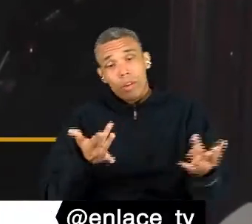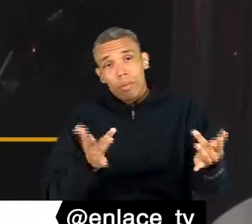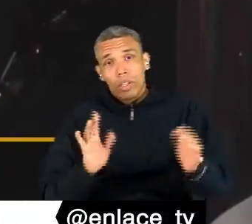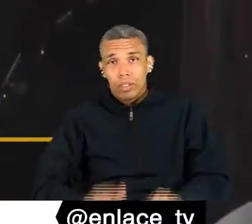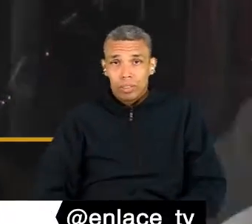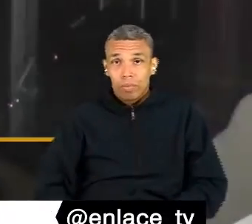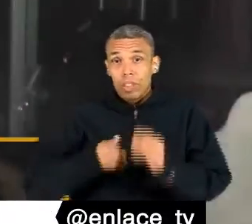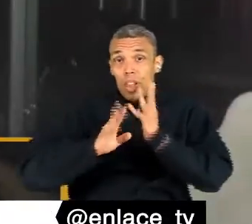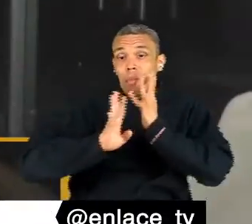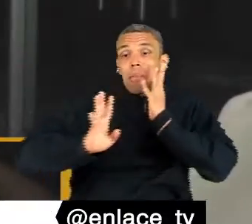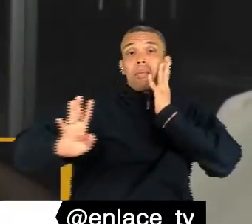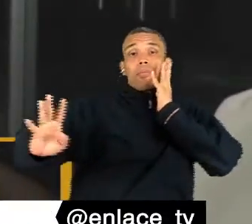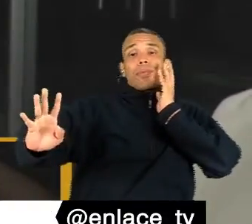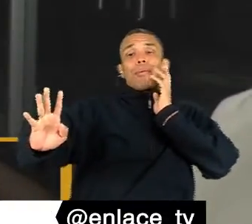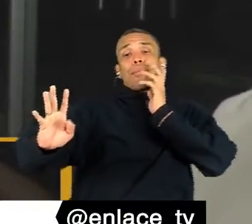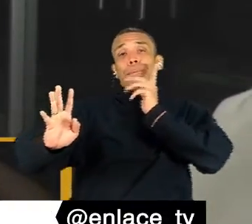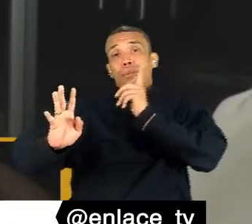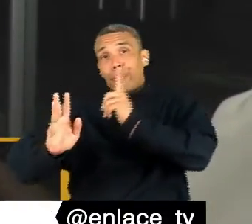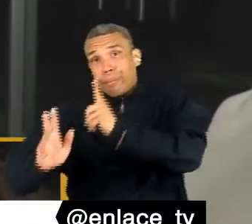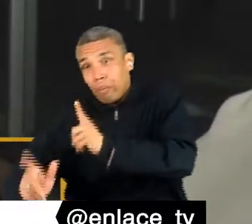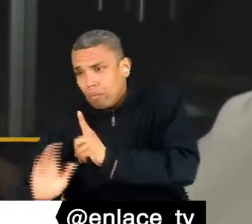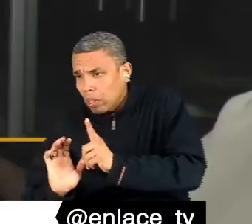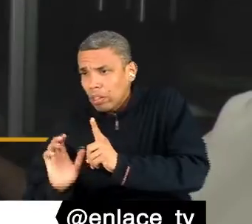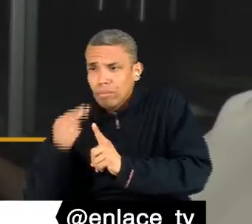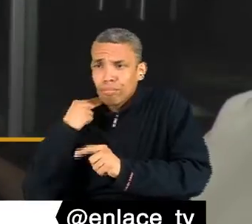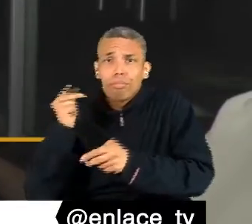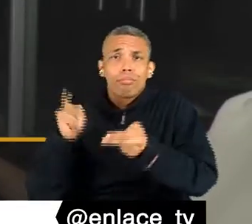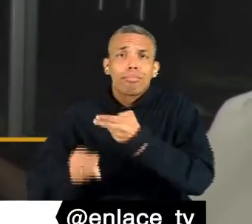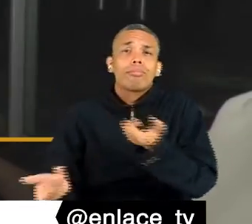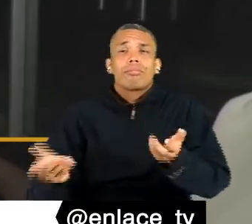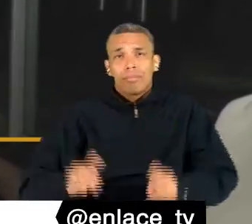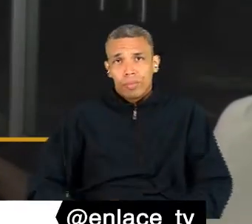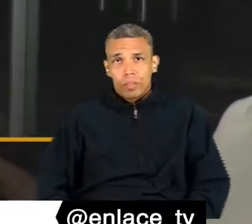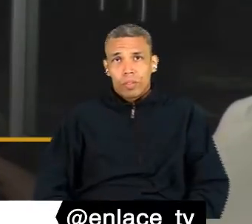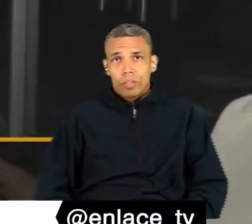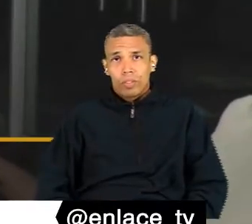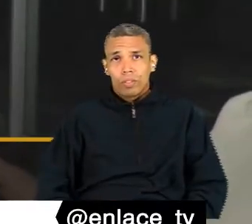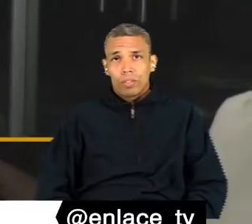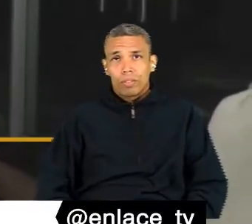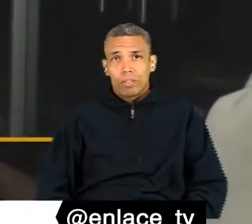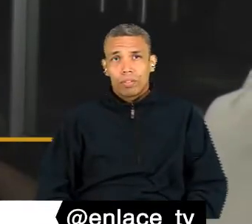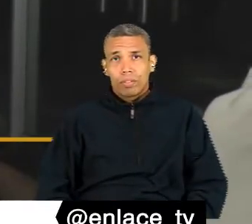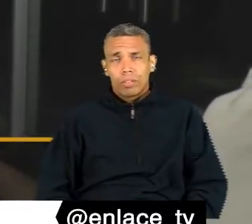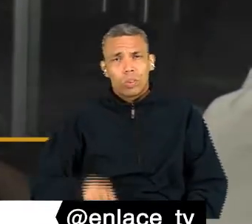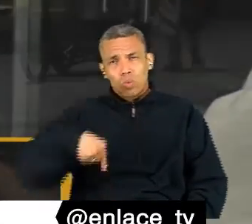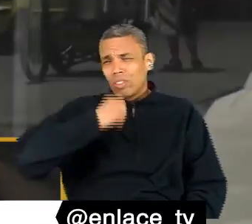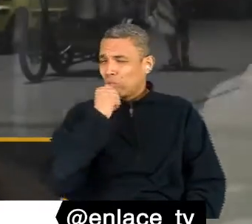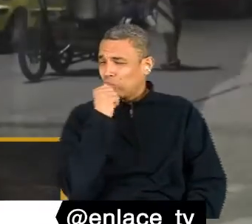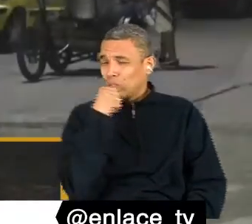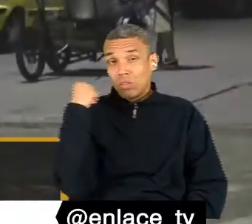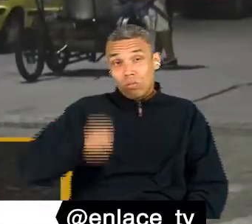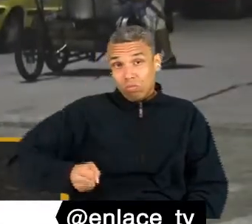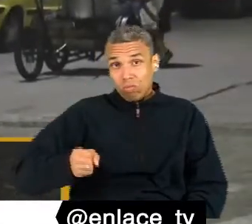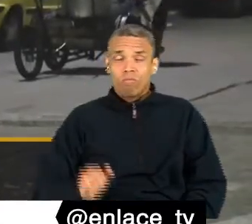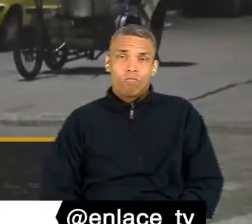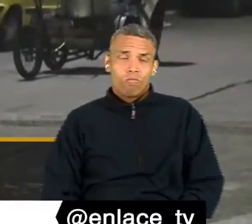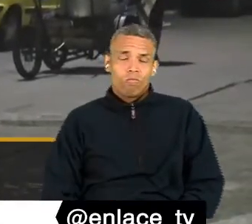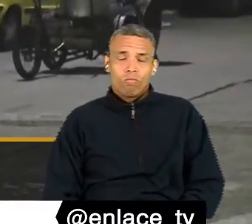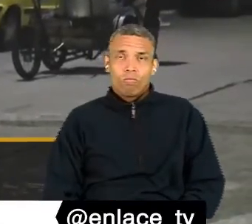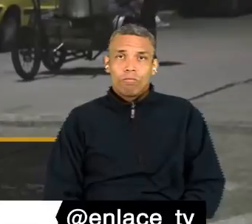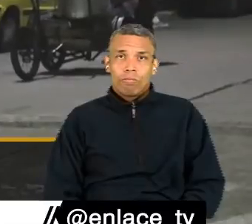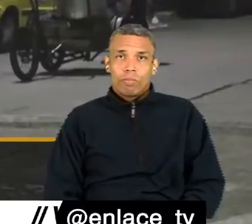ficho. ¿Y qué horas son? Yo diría, pues acaben esto, porque si no quieren hacer una cosa buena, pues acaben, la verdad. Pero eso es un sufrimiento muy horrible. Uno